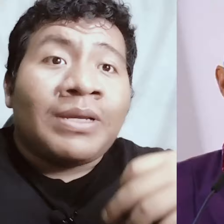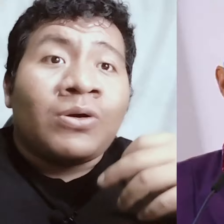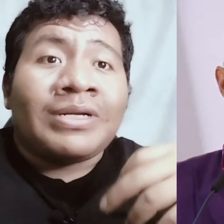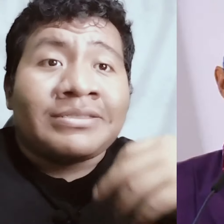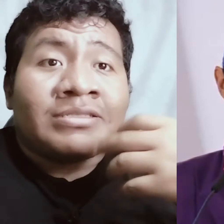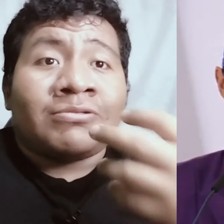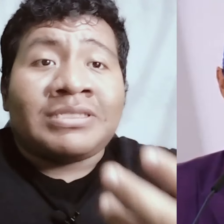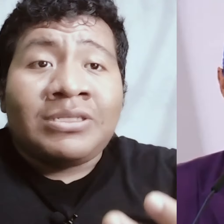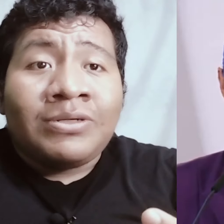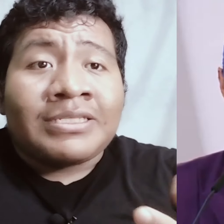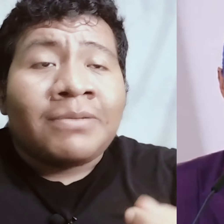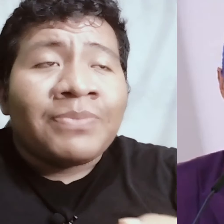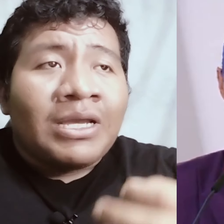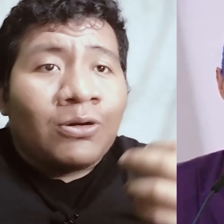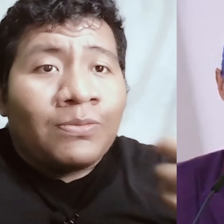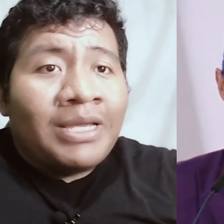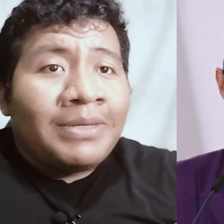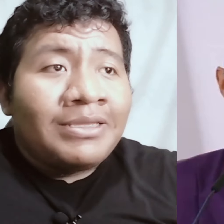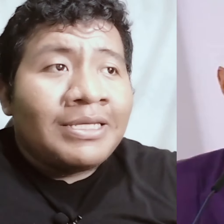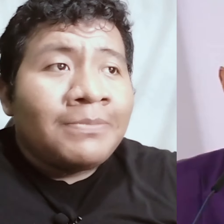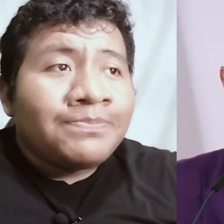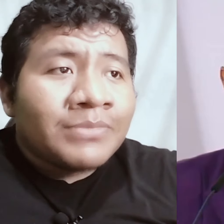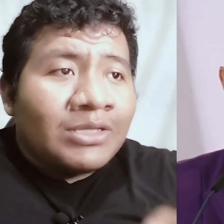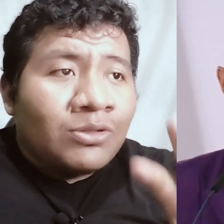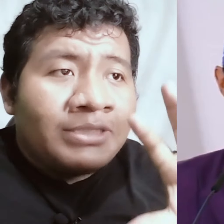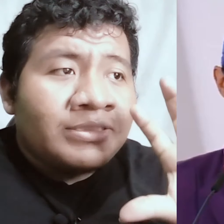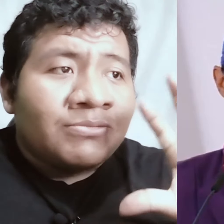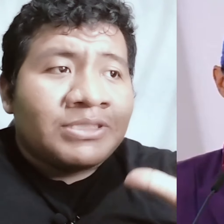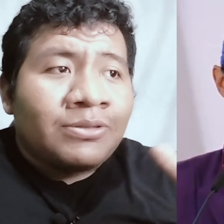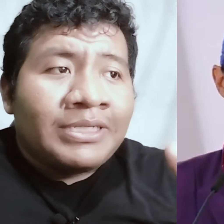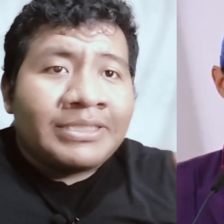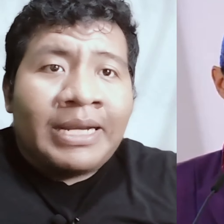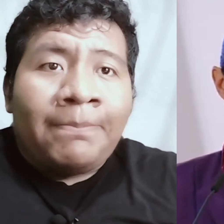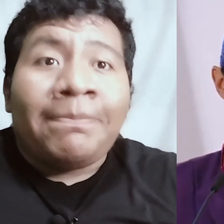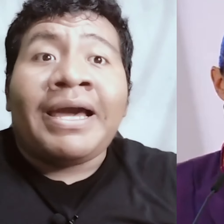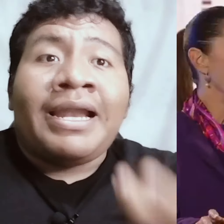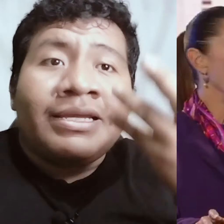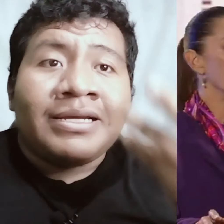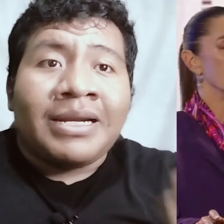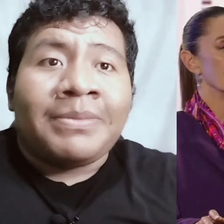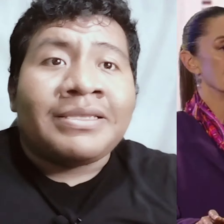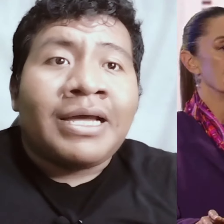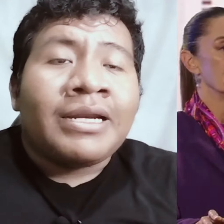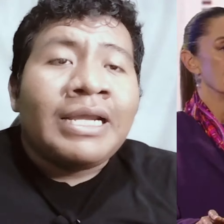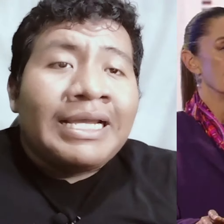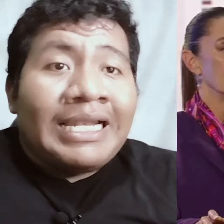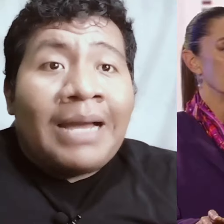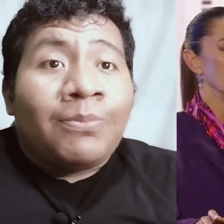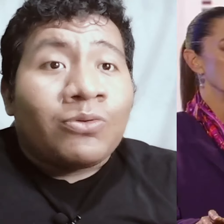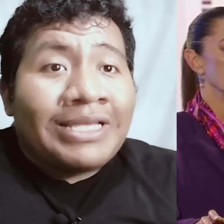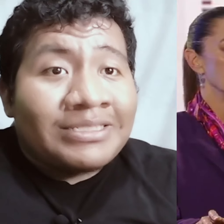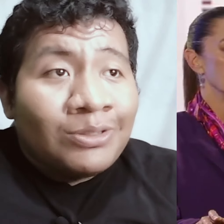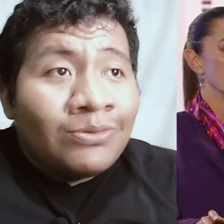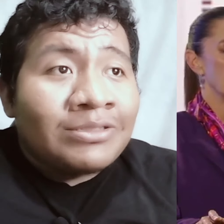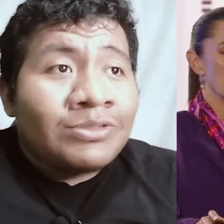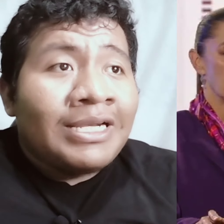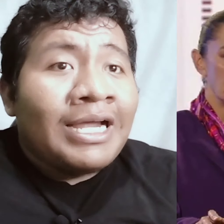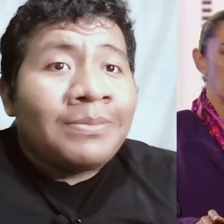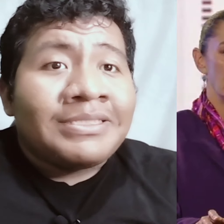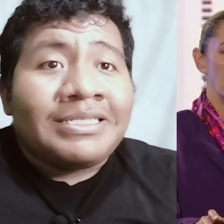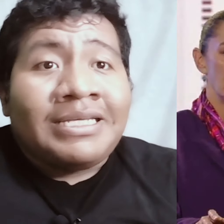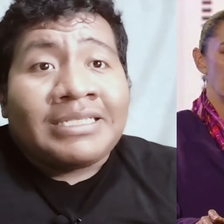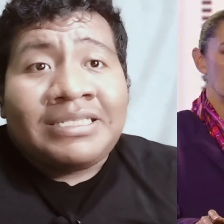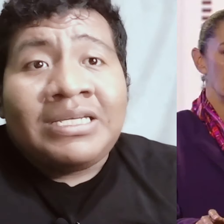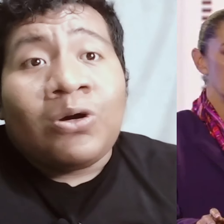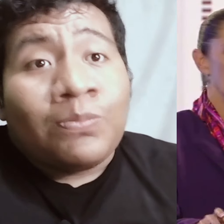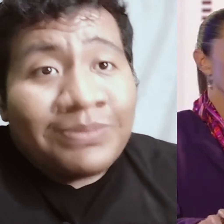aún mejor estas cuestiones. Obviamente, todas estas cuestiones eran para incrementar la votación de Xóchitl